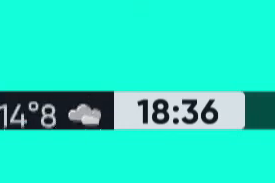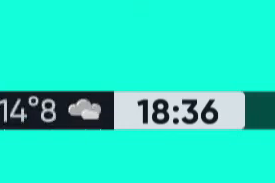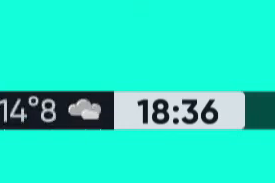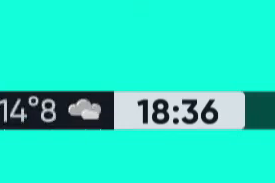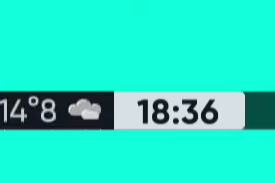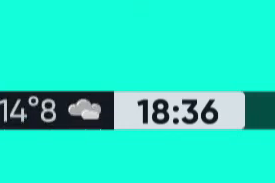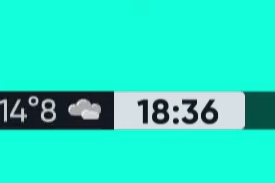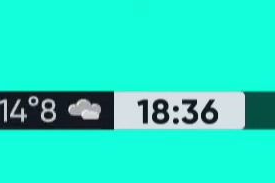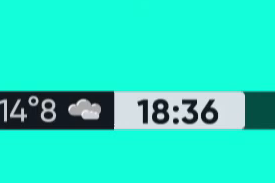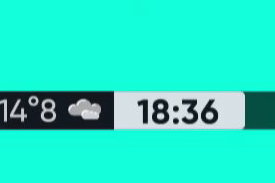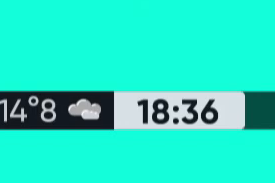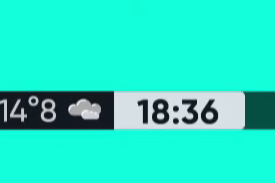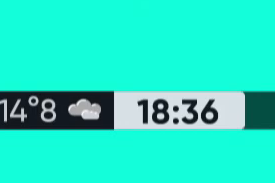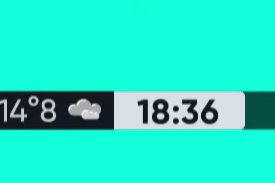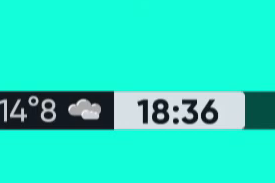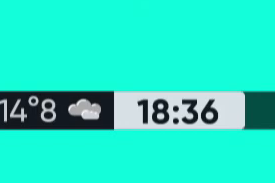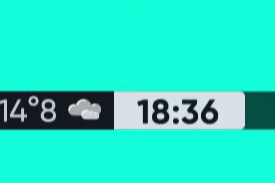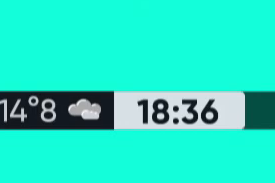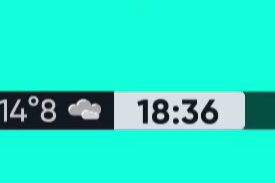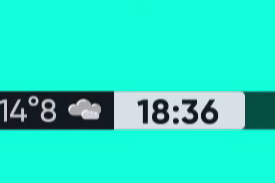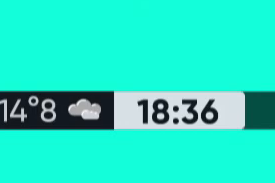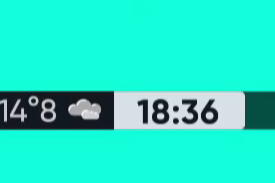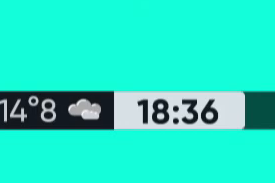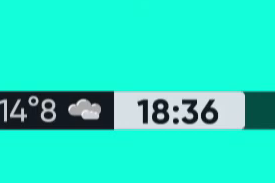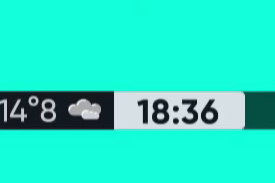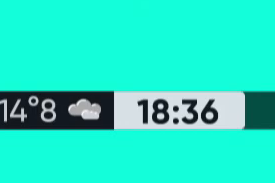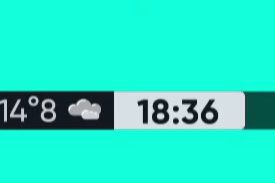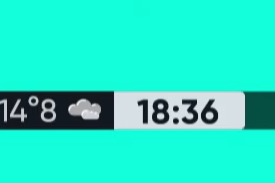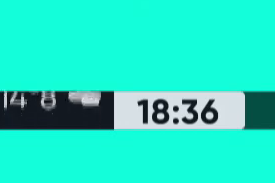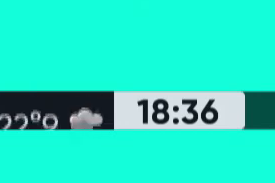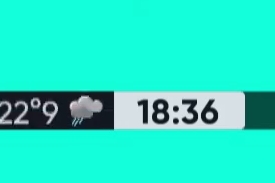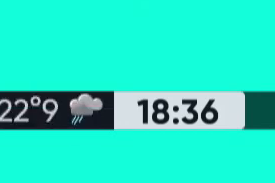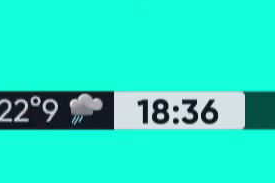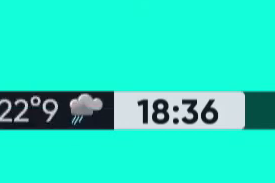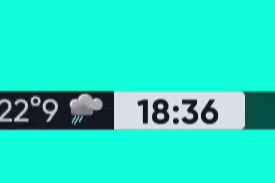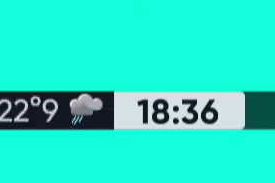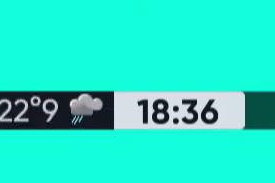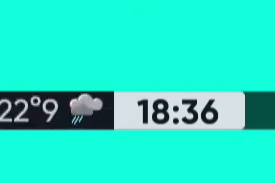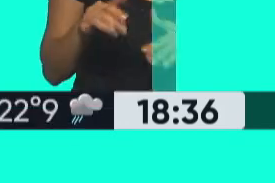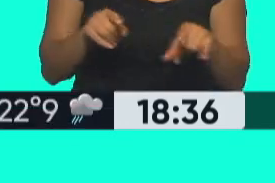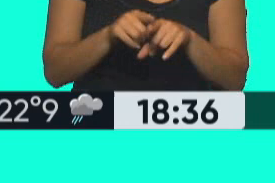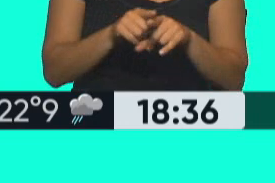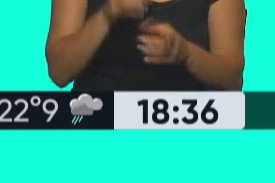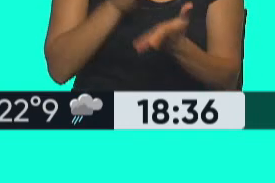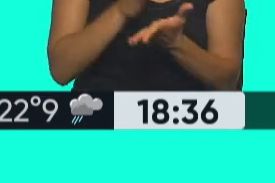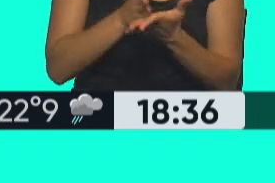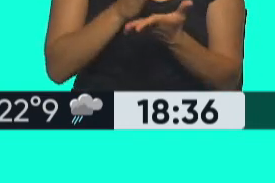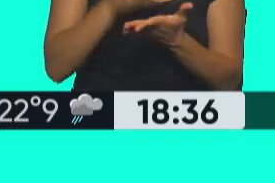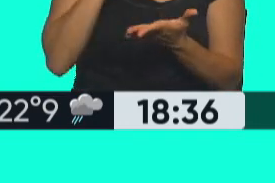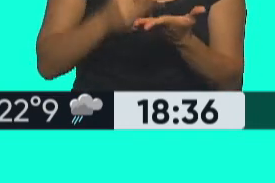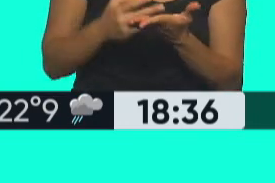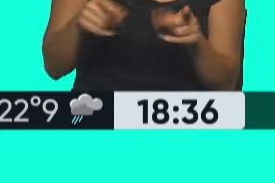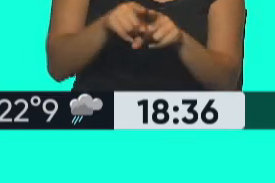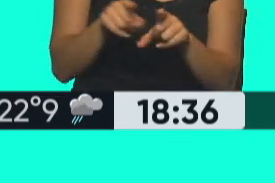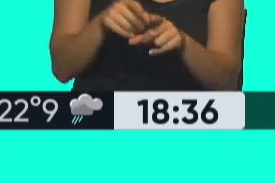tiene ahora 10 días hábiles para resolver la situación procesal. Habiendo reconocido la autoría del hecho, parece inevitable que